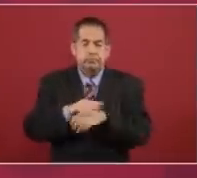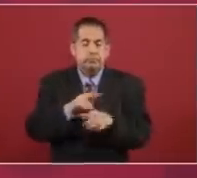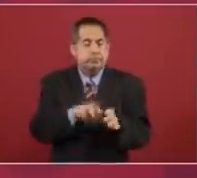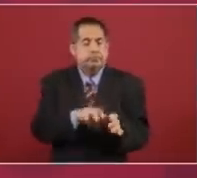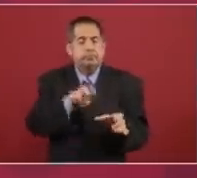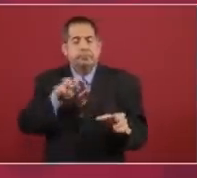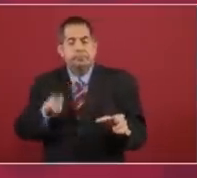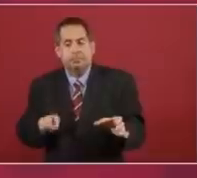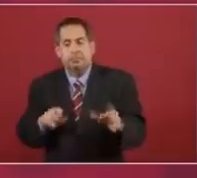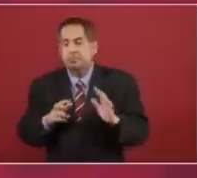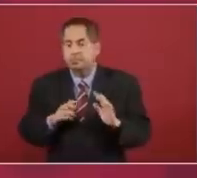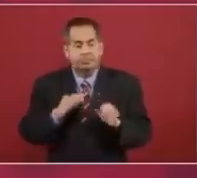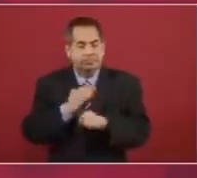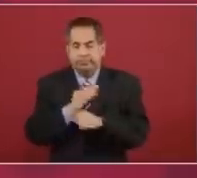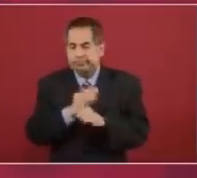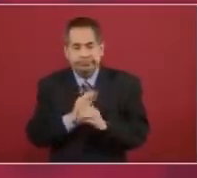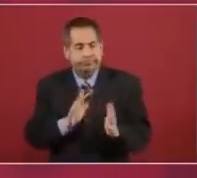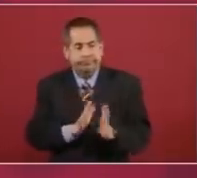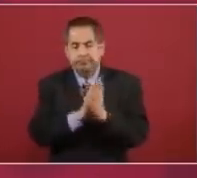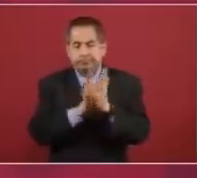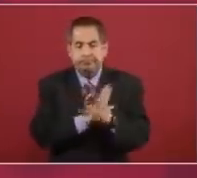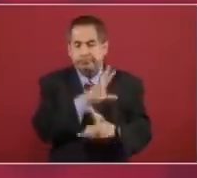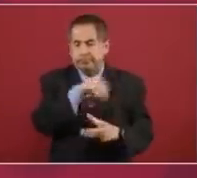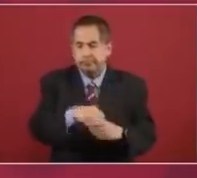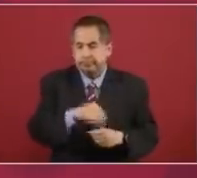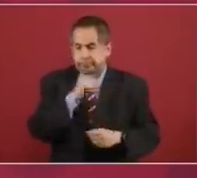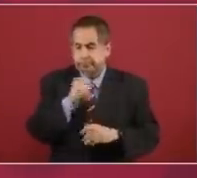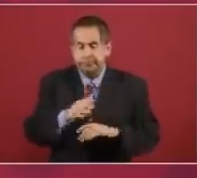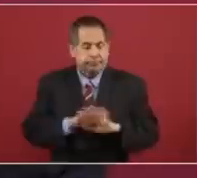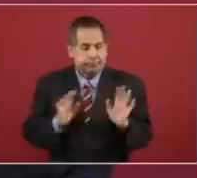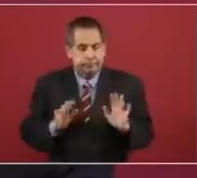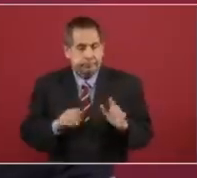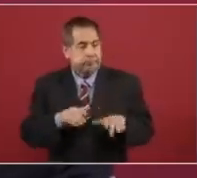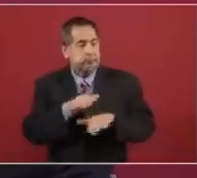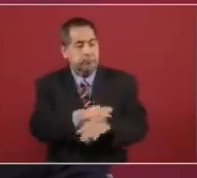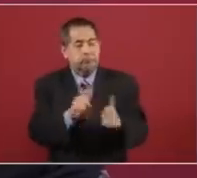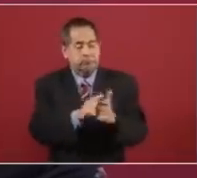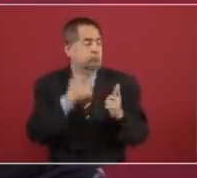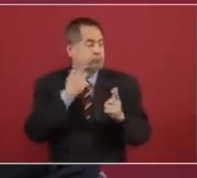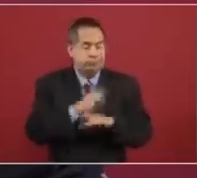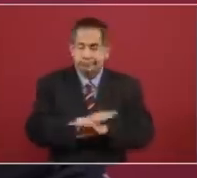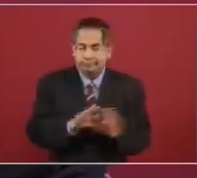no estoy participando en cuestiones partidistas, tengo